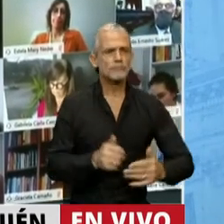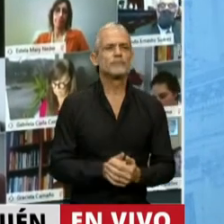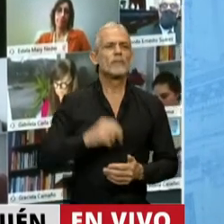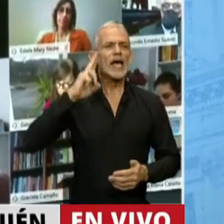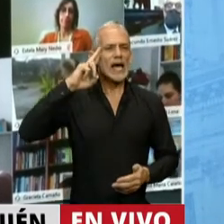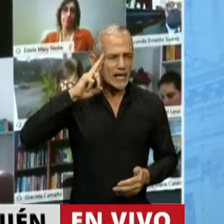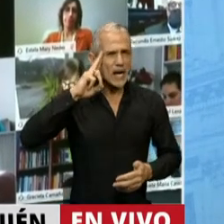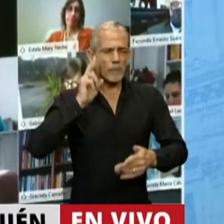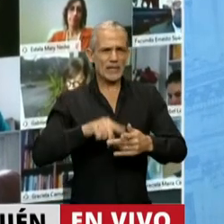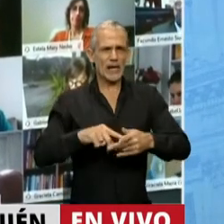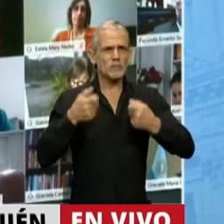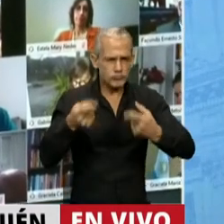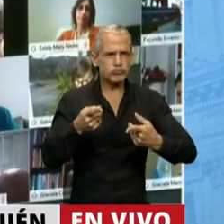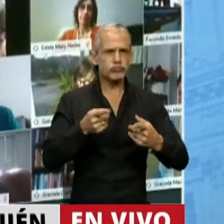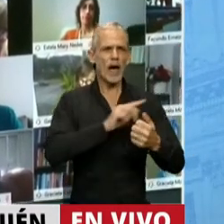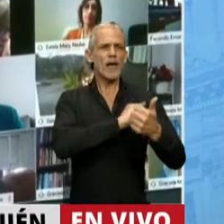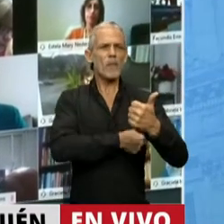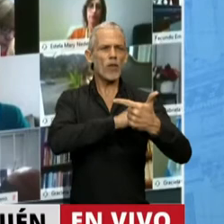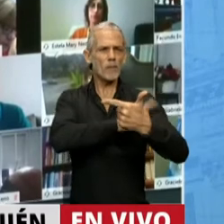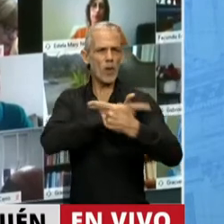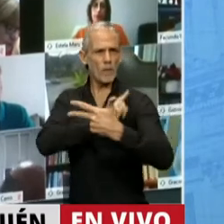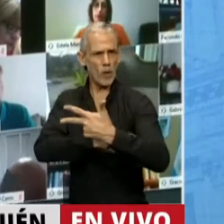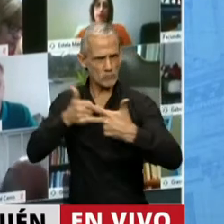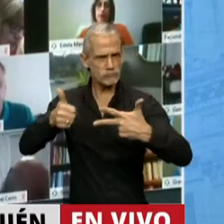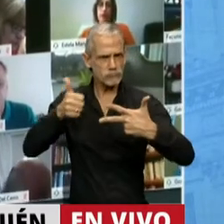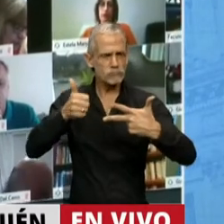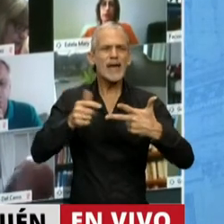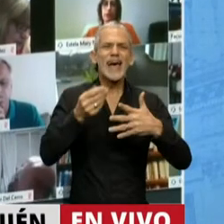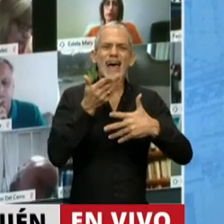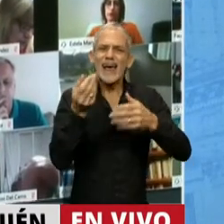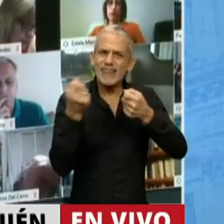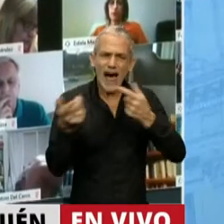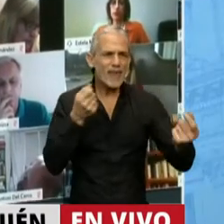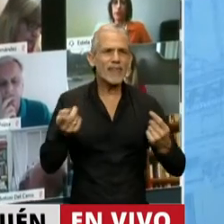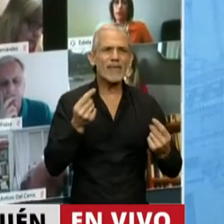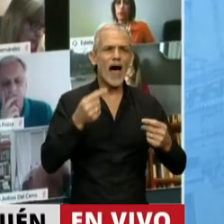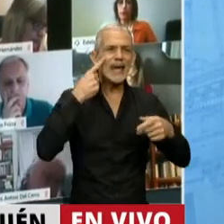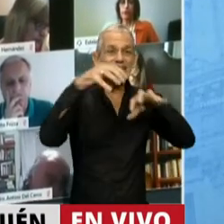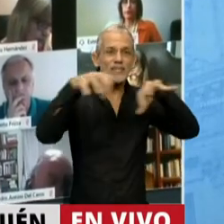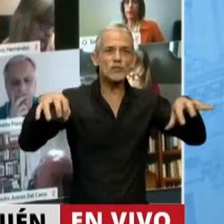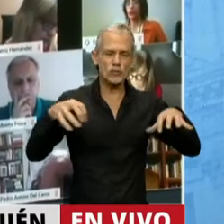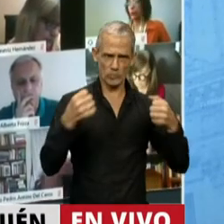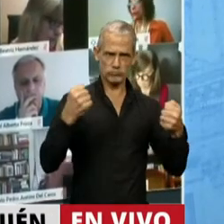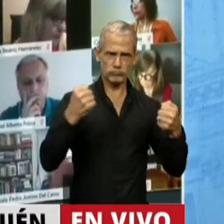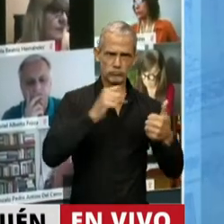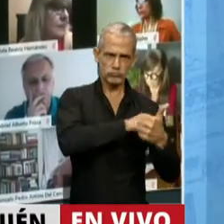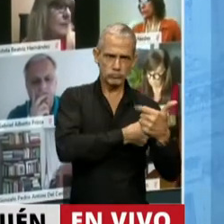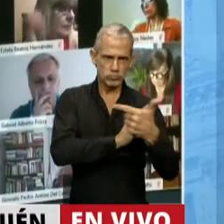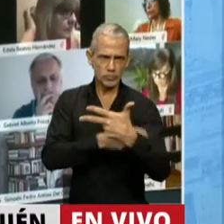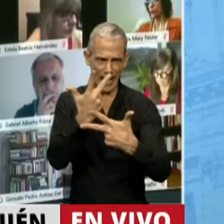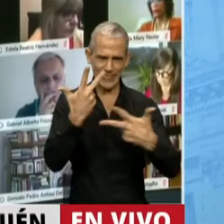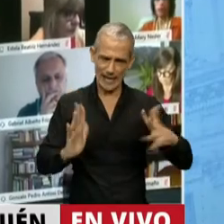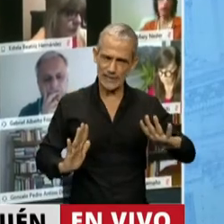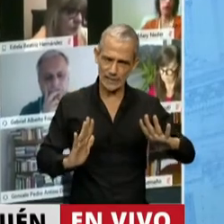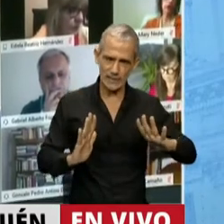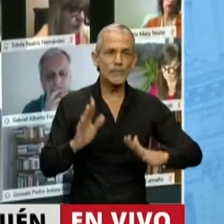Respetar y reforzar la división de poderes es fortalecer las instituciones y esto es muy bueno para todos nosotros.